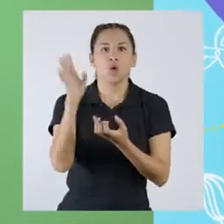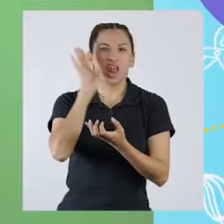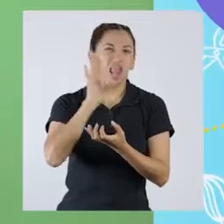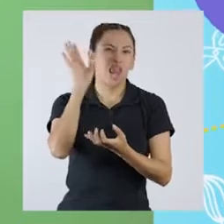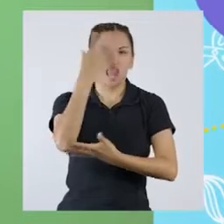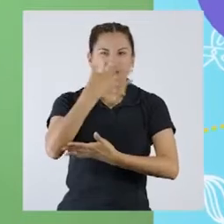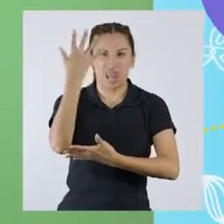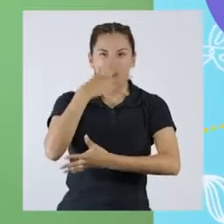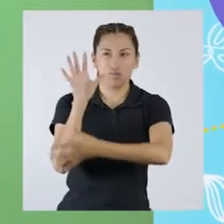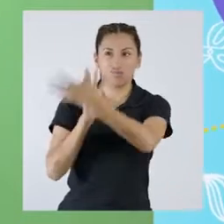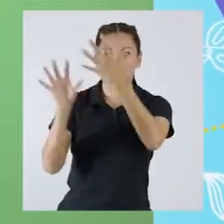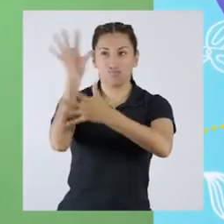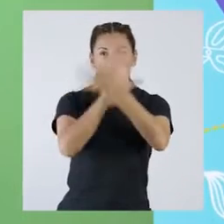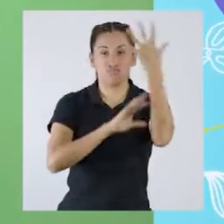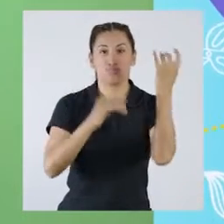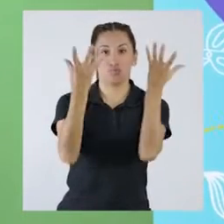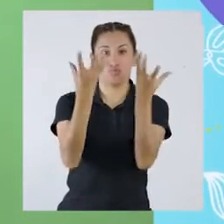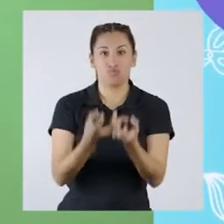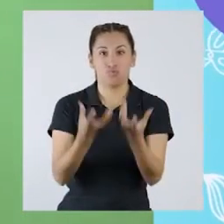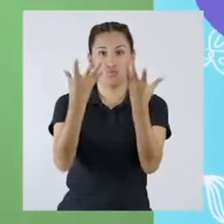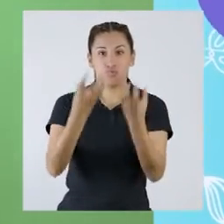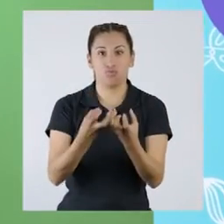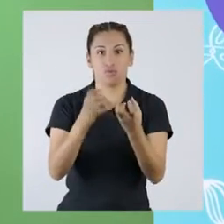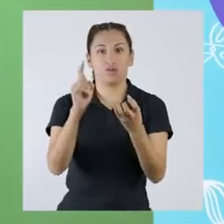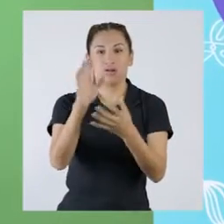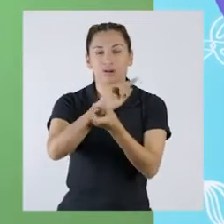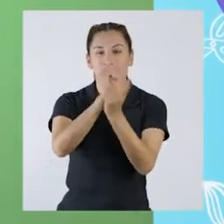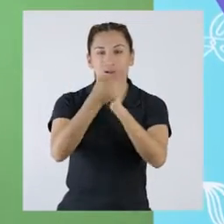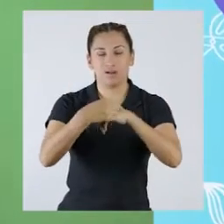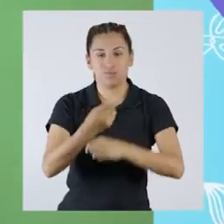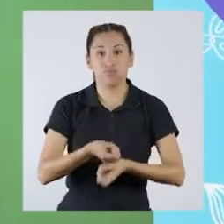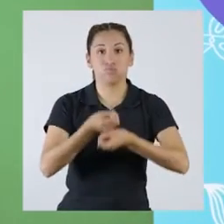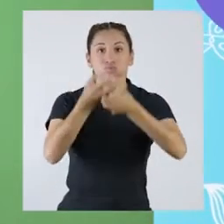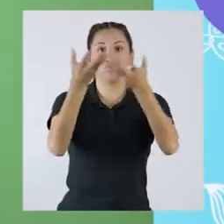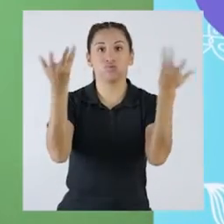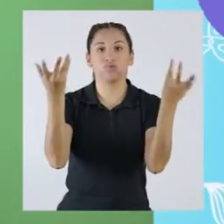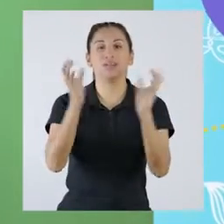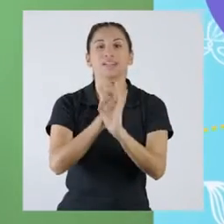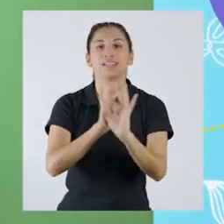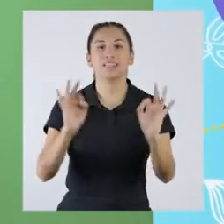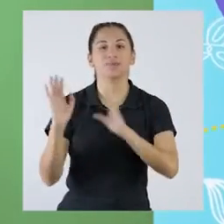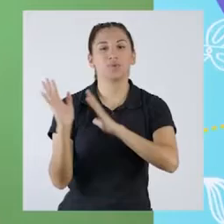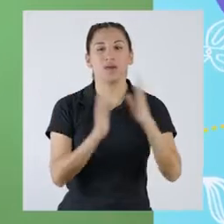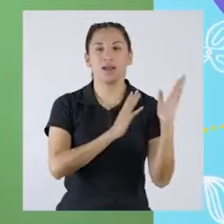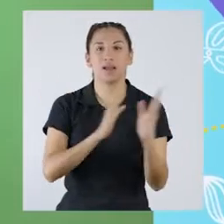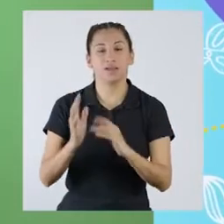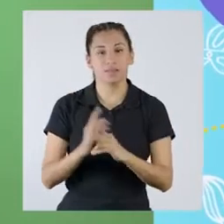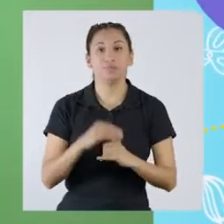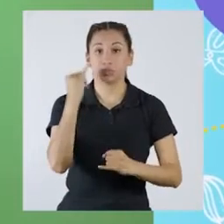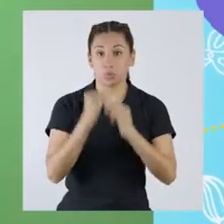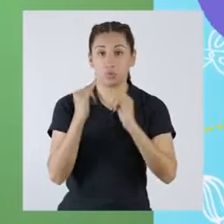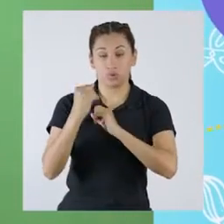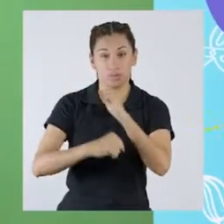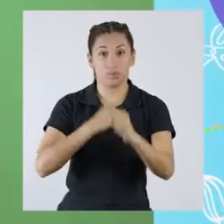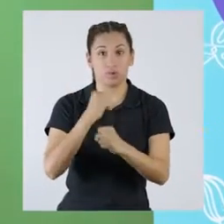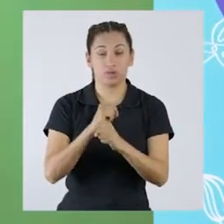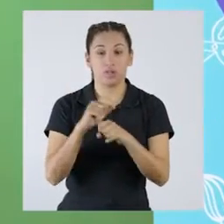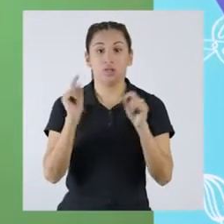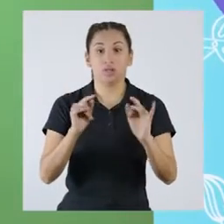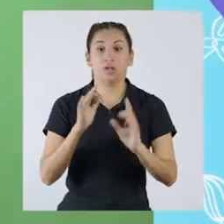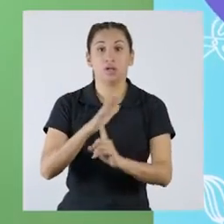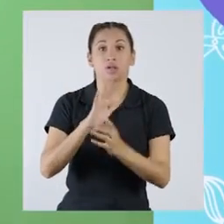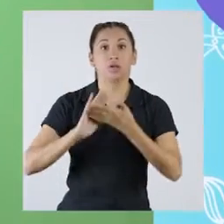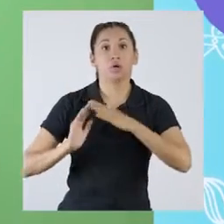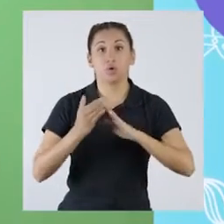dióxido de carbono y brindando oxígeno natural y sano. En las últimas décadas,